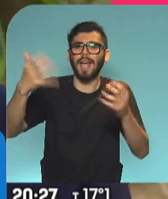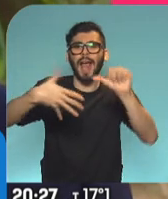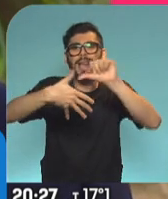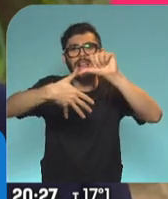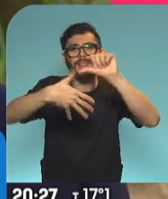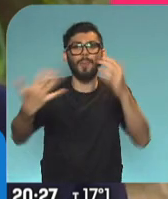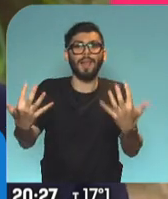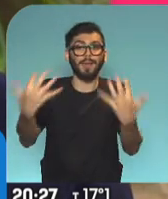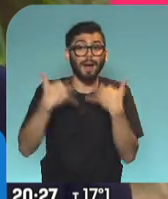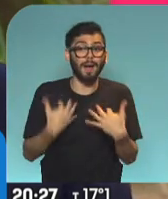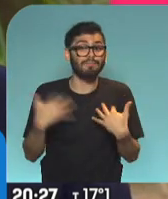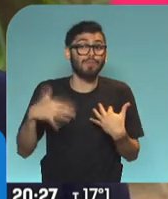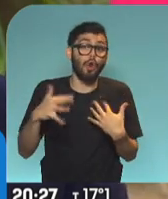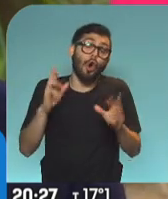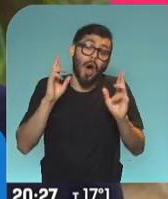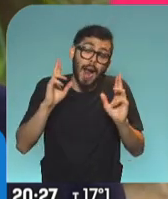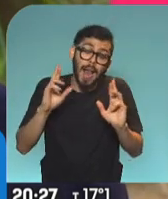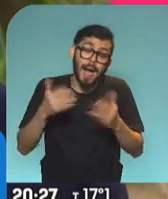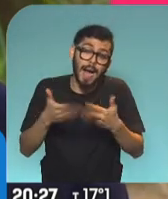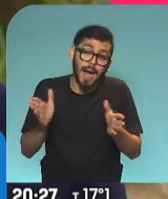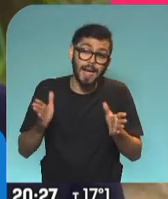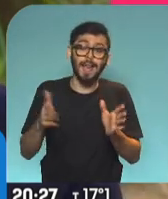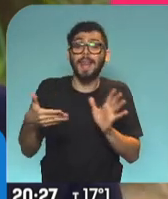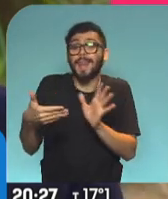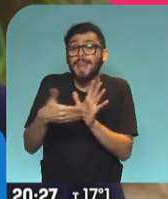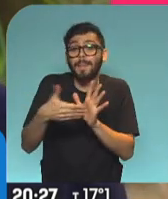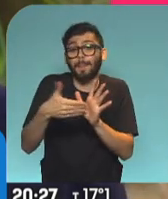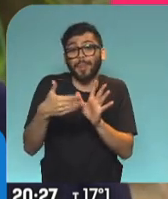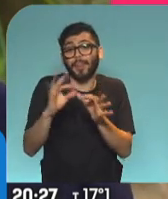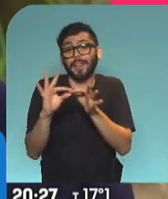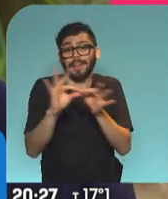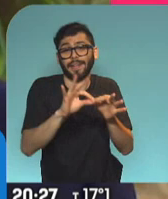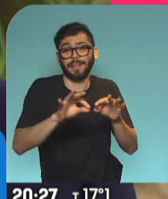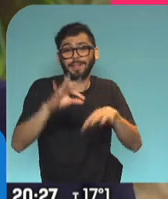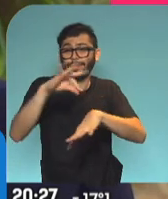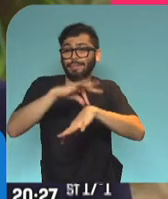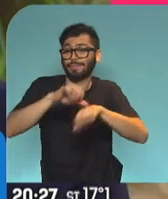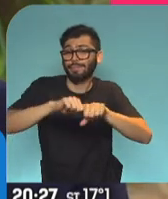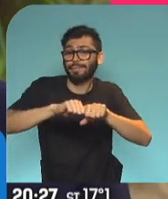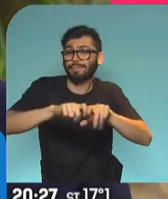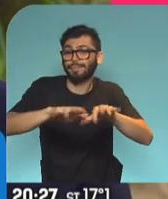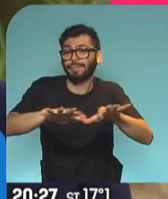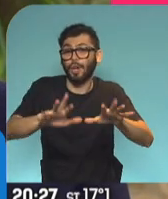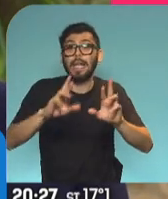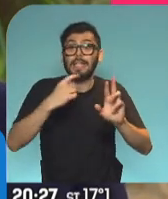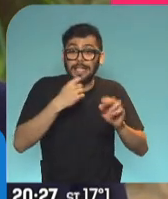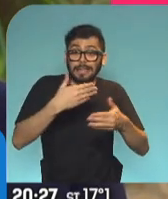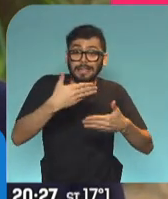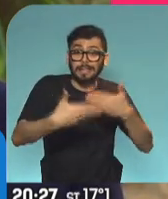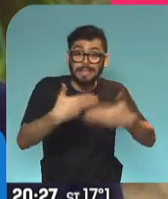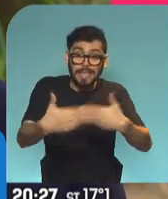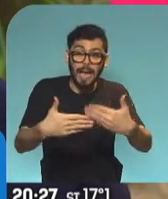así que esperamos que eso también se dé. Naturalmente que tendrá que ver con la evolución de la pandemia, esperemos que siga de la manera que está evolucionando en la